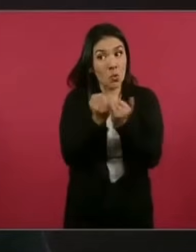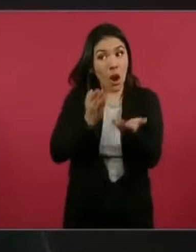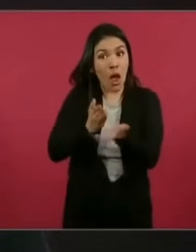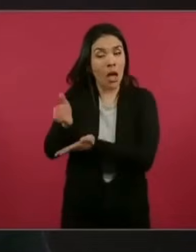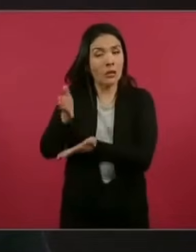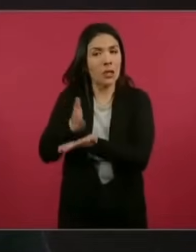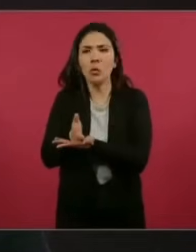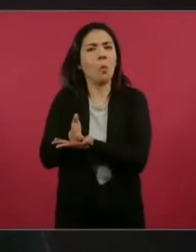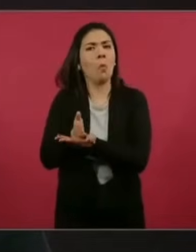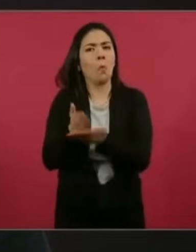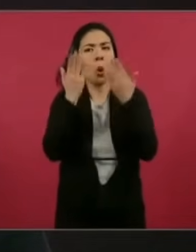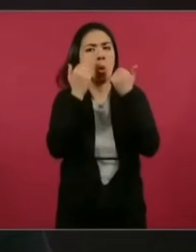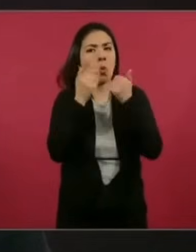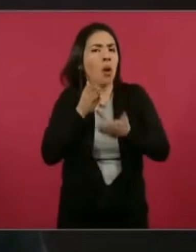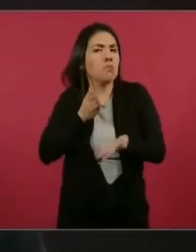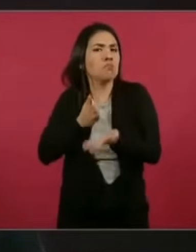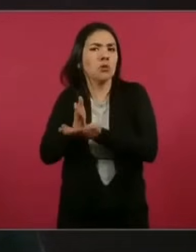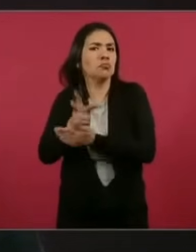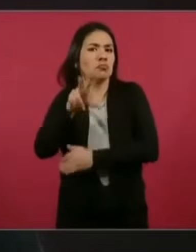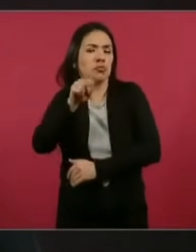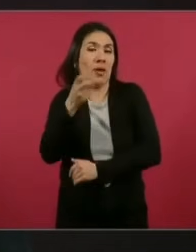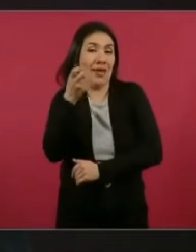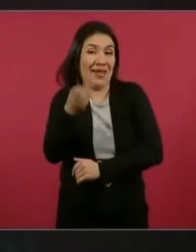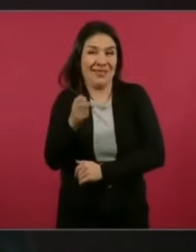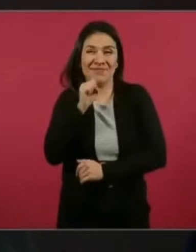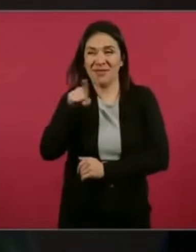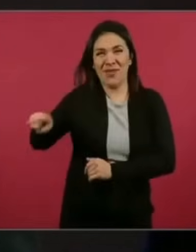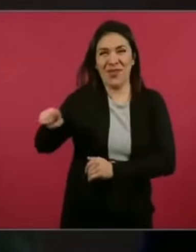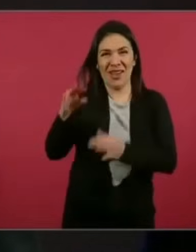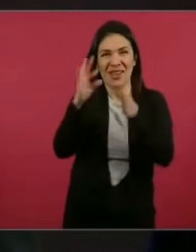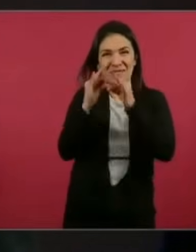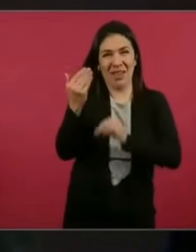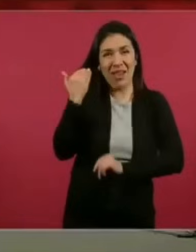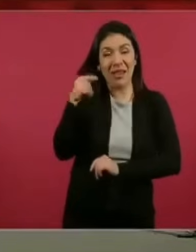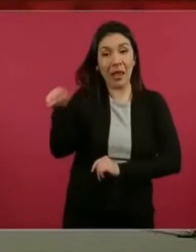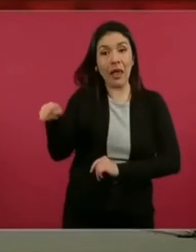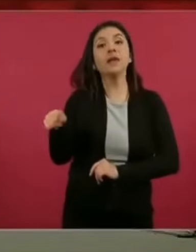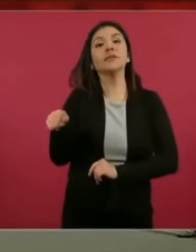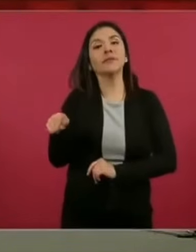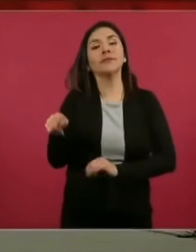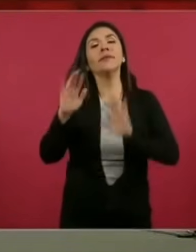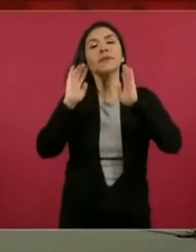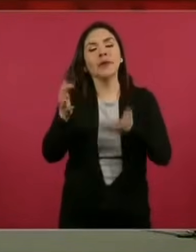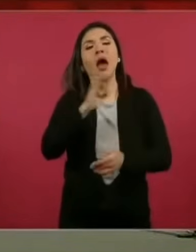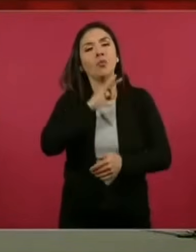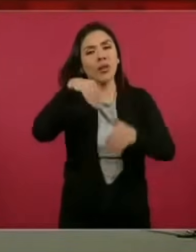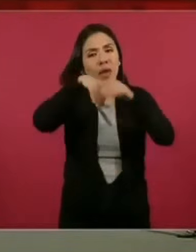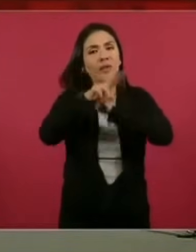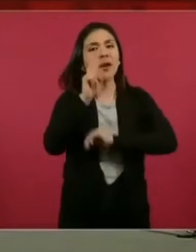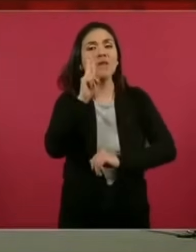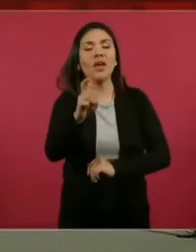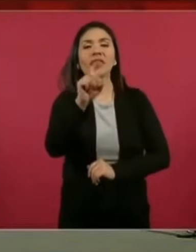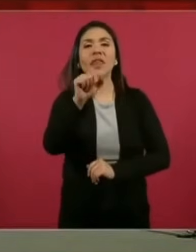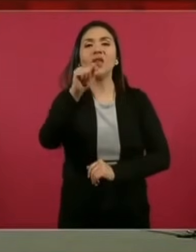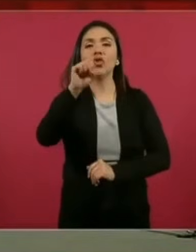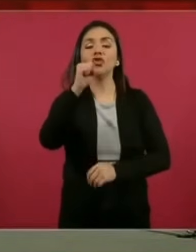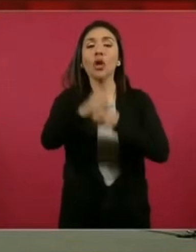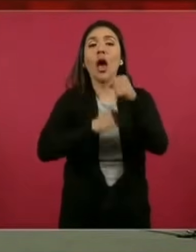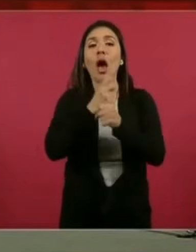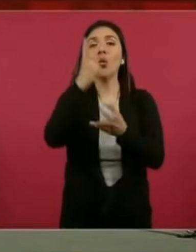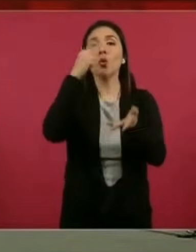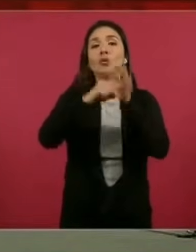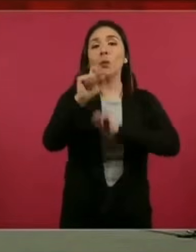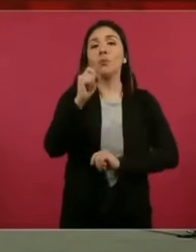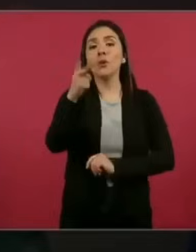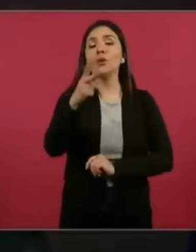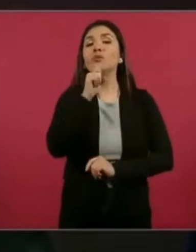no existió ese acceso. Entonces, como lo explicó Jesús, se tuvo acceso a datos ya del 2022 que estaba en